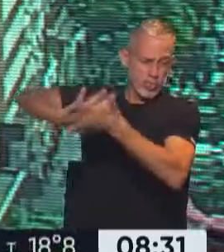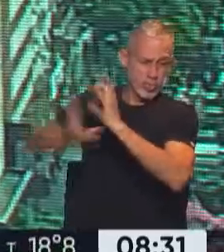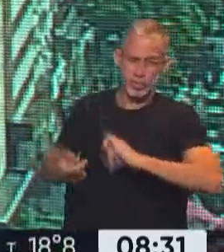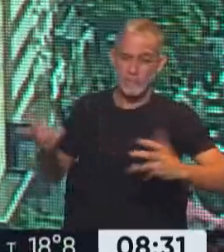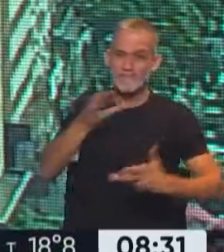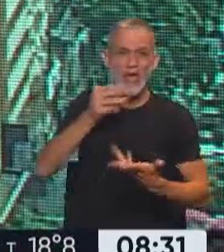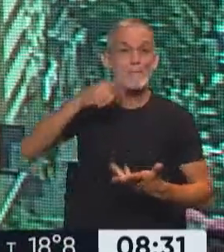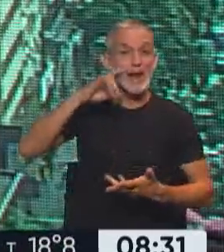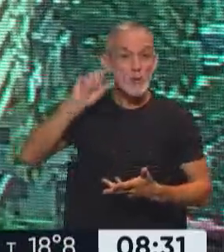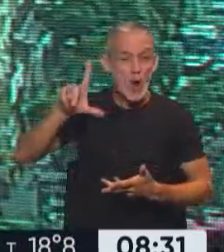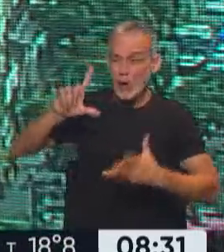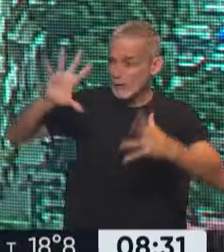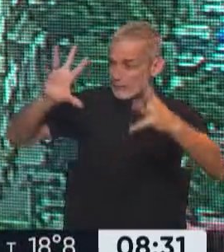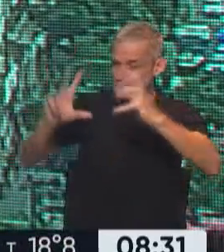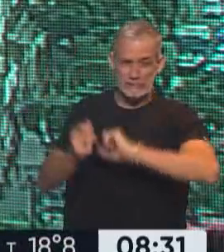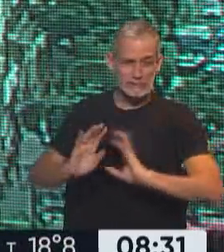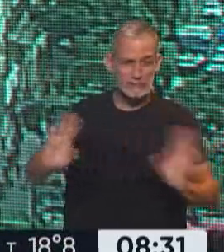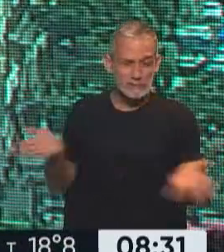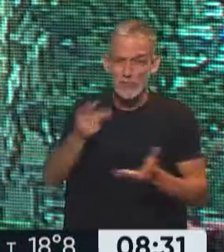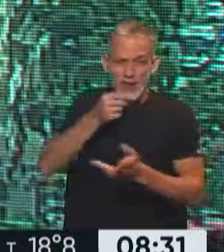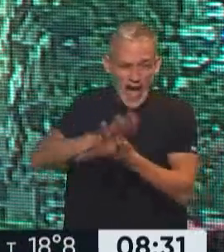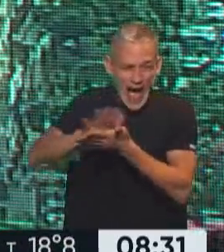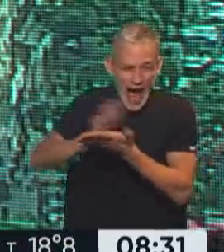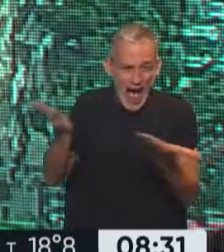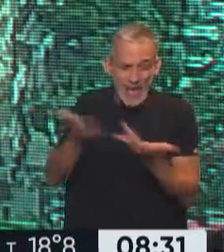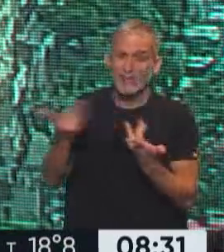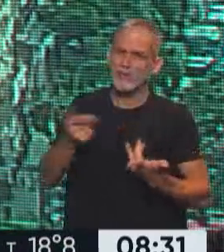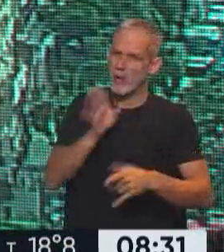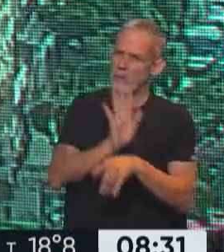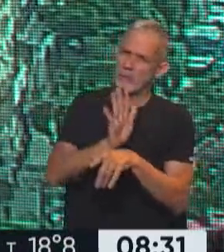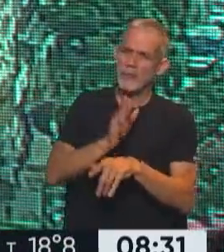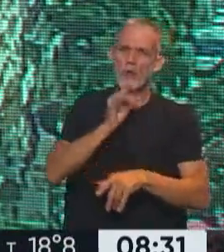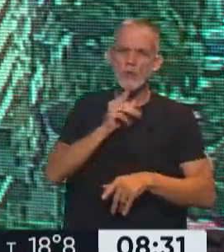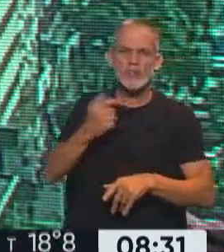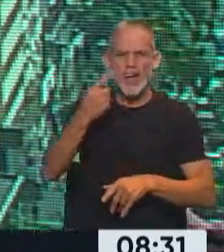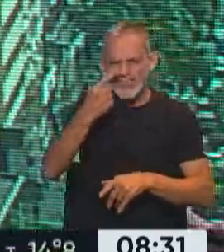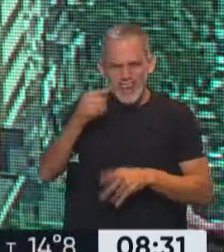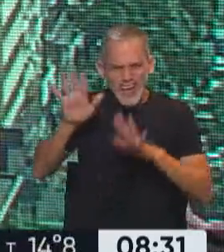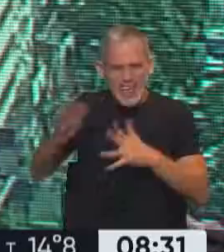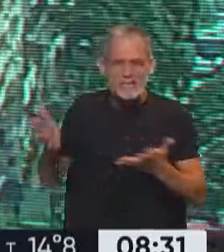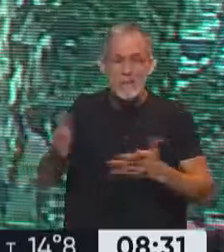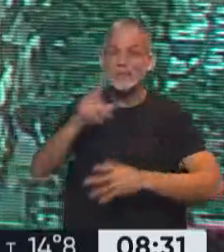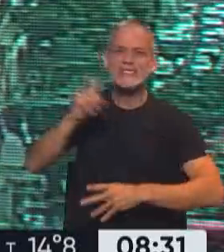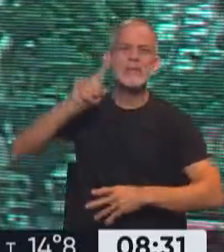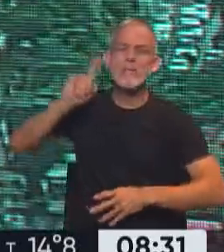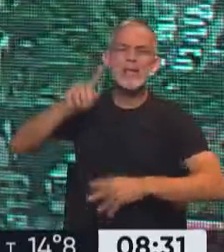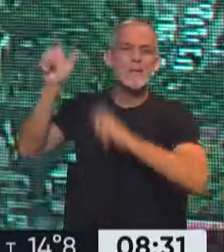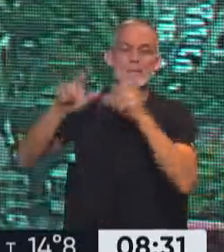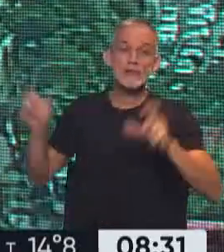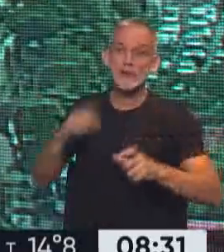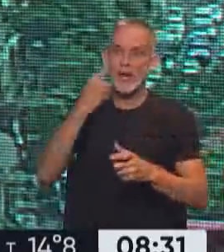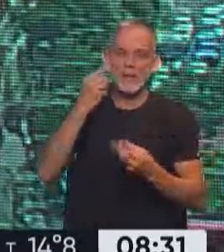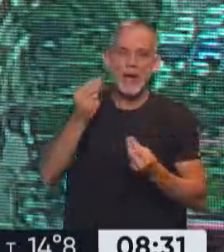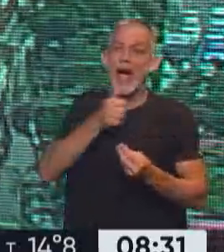queda, Mariupol es un ejemplo clarísimo, no queda nada. Quedan solamente cientos de miles de personas que están viviendo del agua,